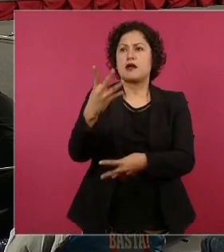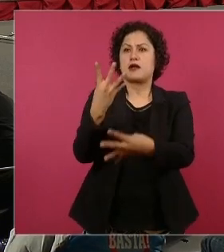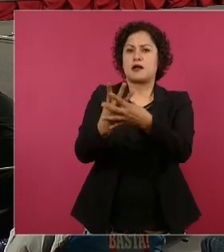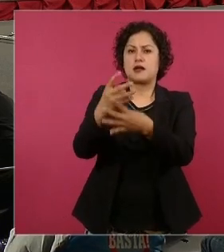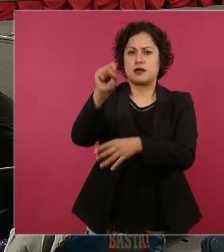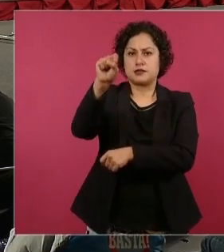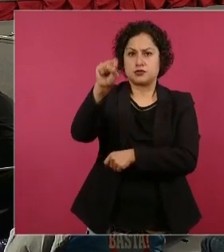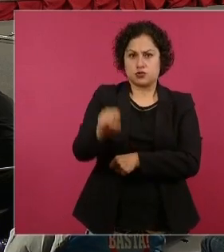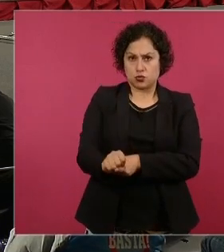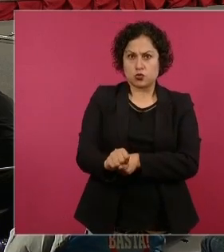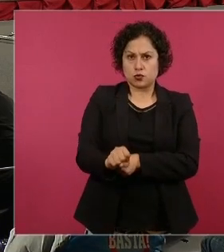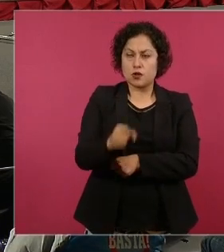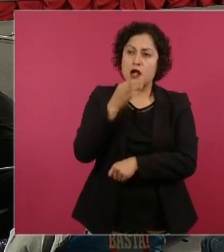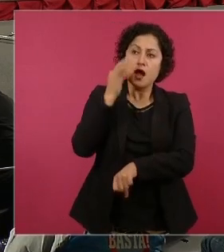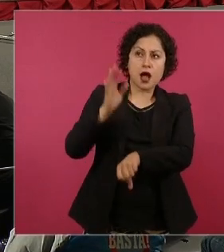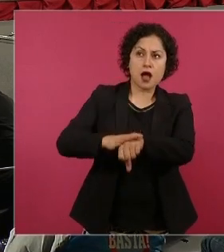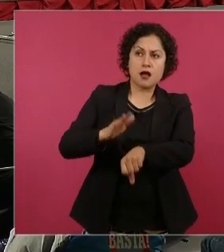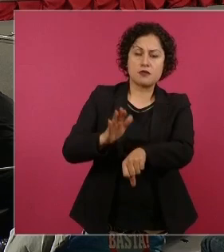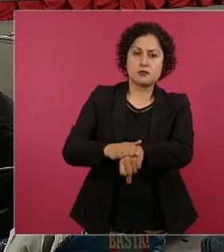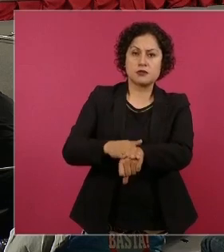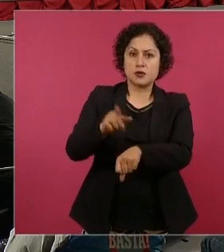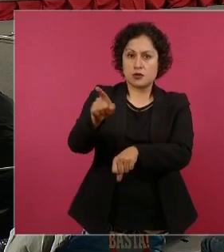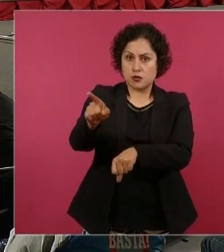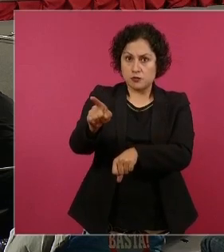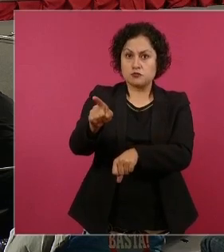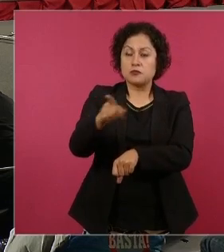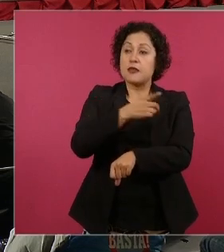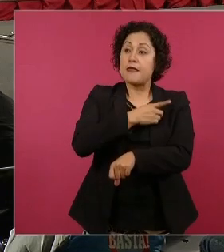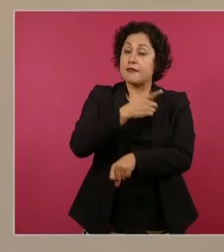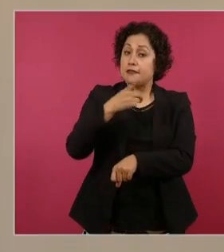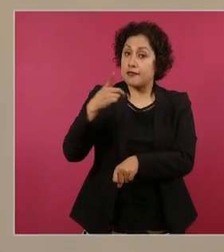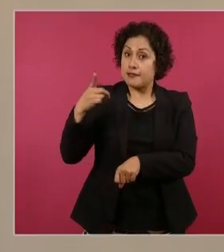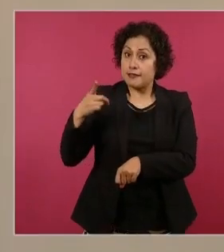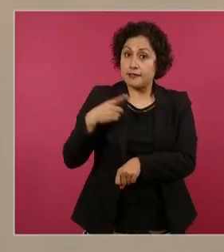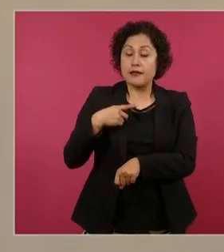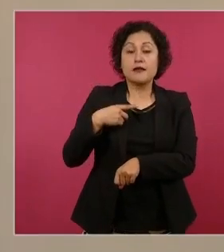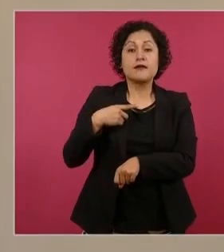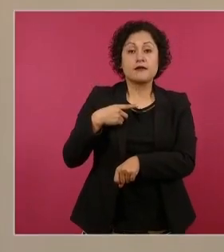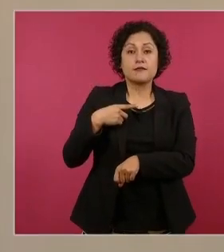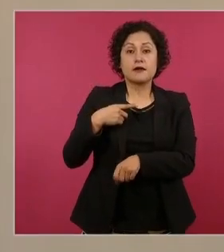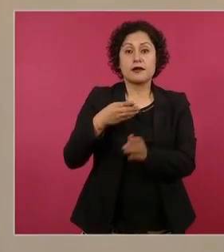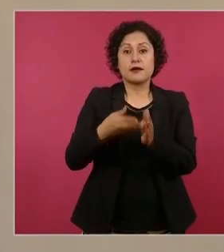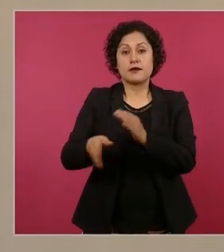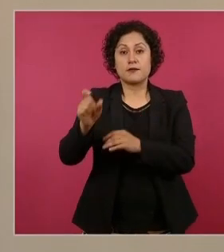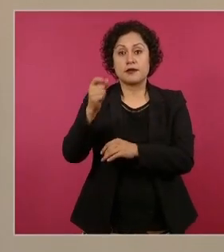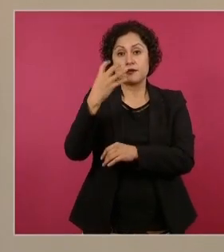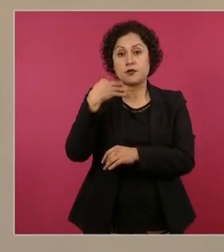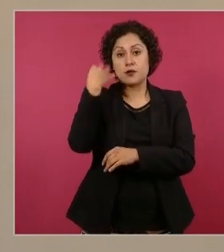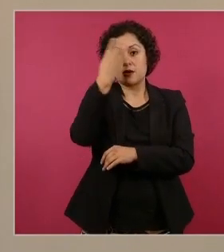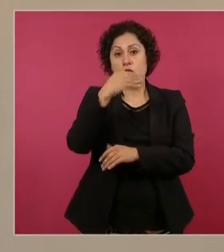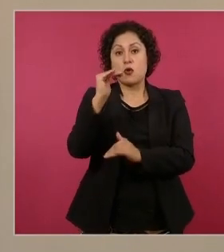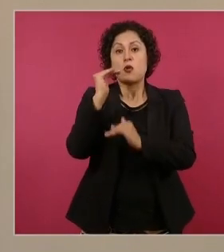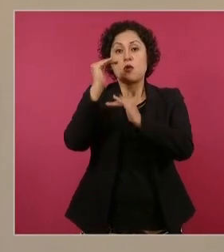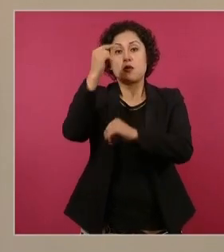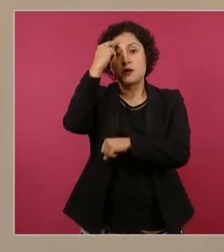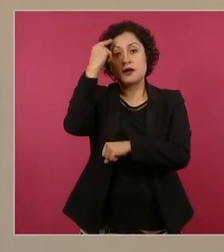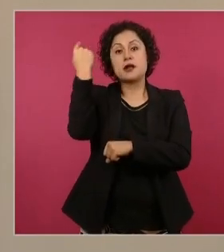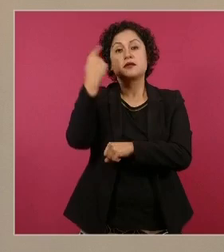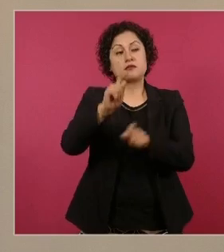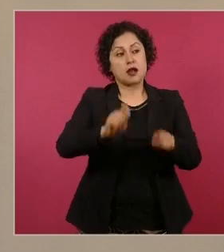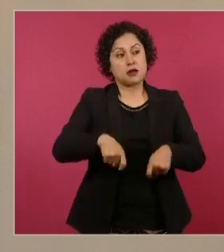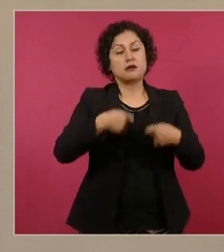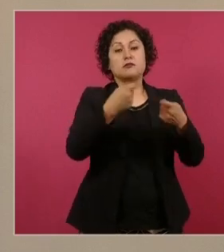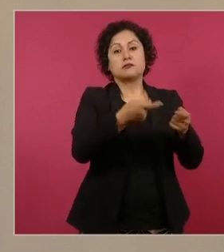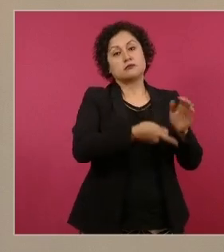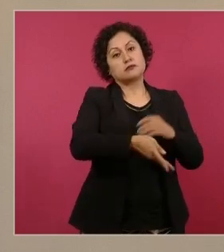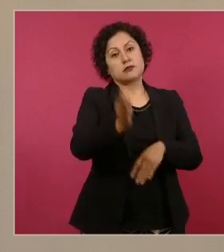un término de 24 horas, celebrara una audiencia en la que le conceda la prisión domiciliaria y se fijen